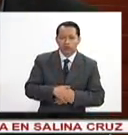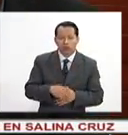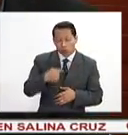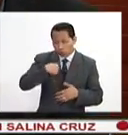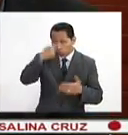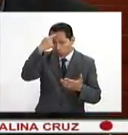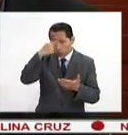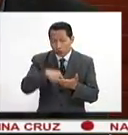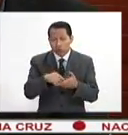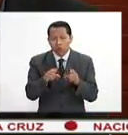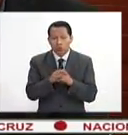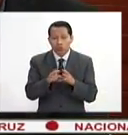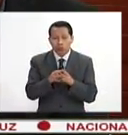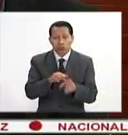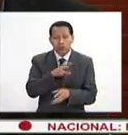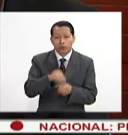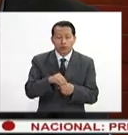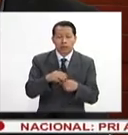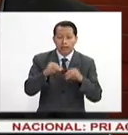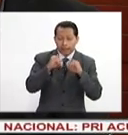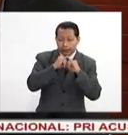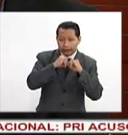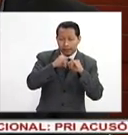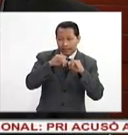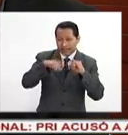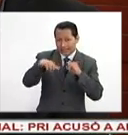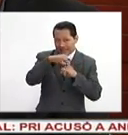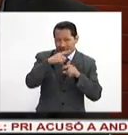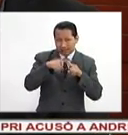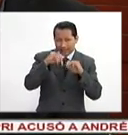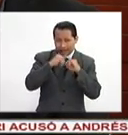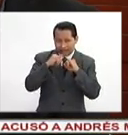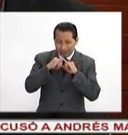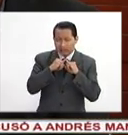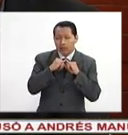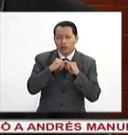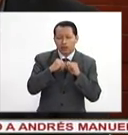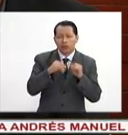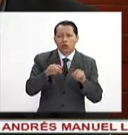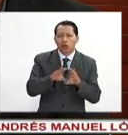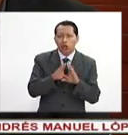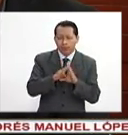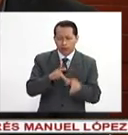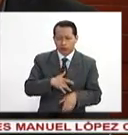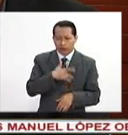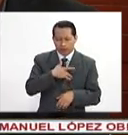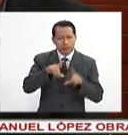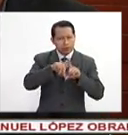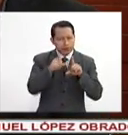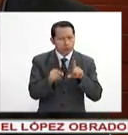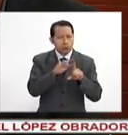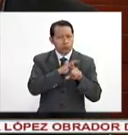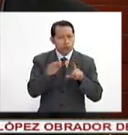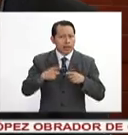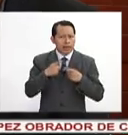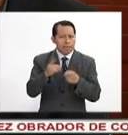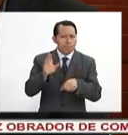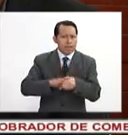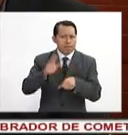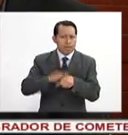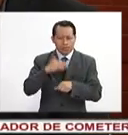que todas las instituciones estamos convencidos de que este país tiene mucho que aportar, tiene mucho que dar,